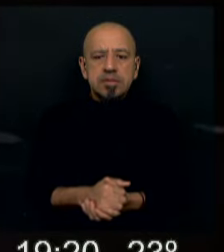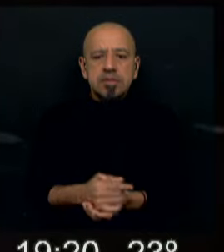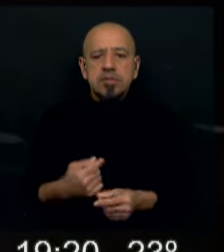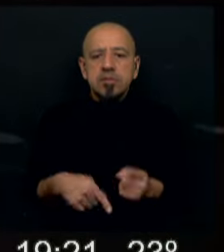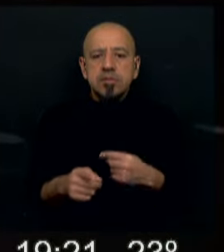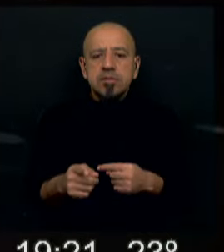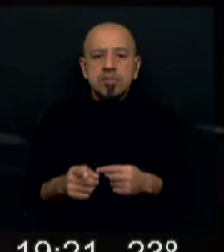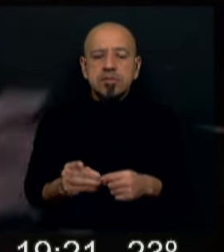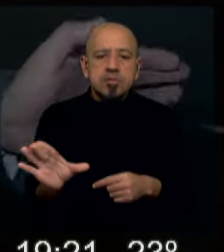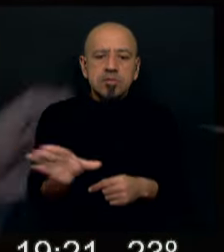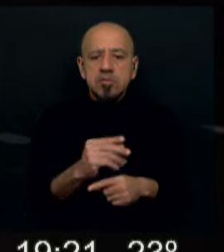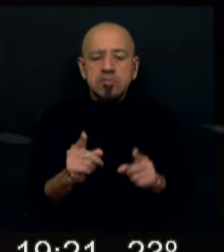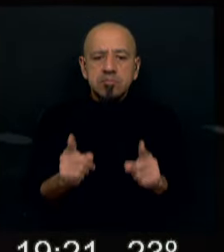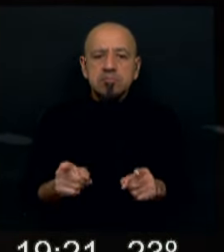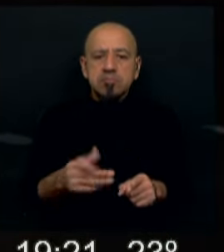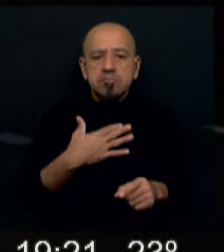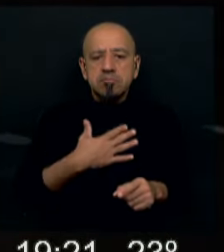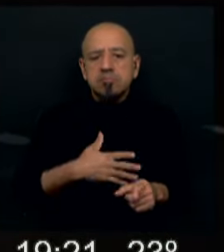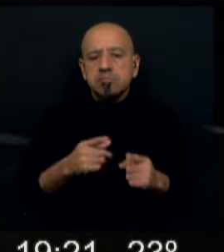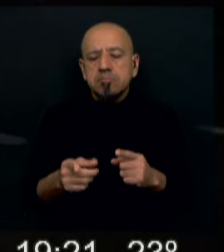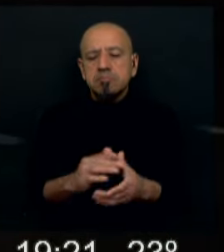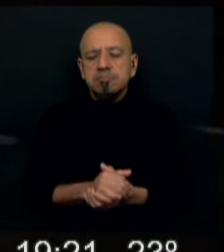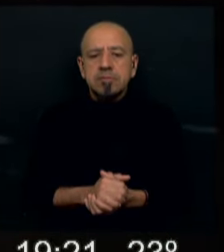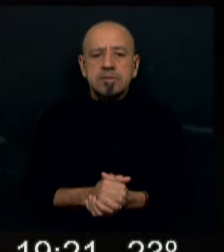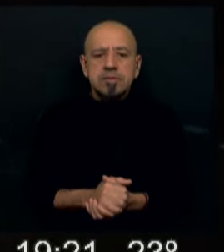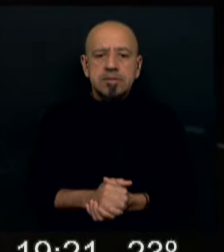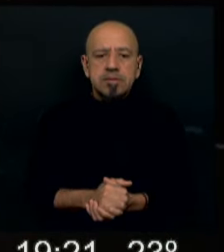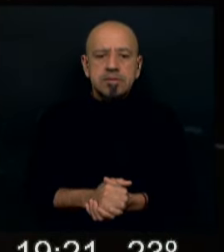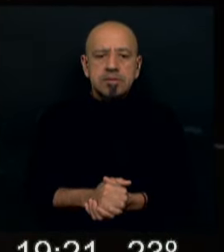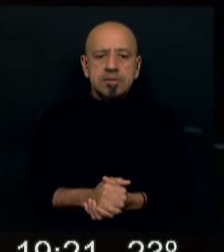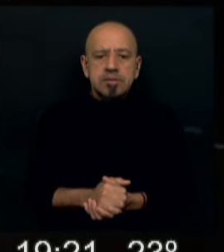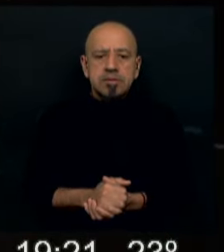Así que todo con cierta tranquilidad, a pesar de estos episodios que relataban integrantes del Ministerio del Interior.